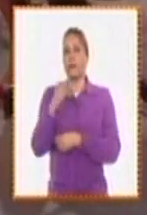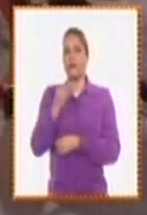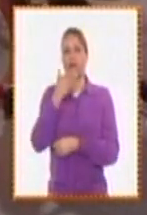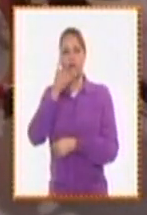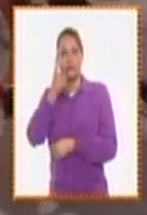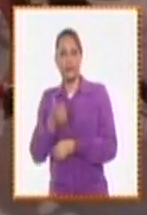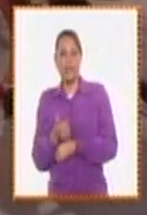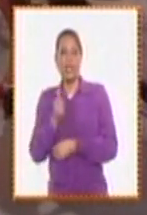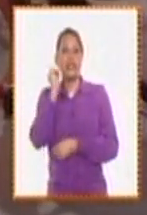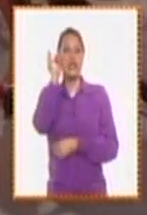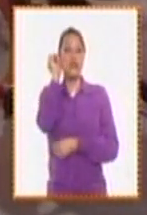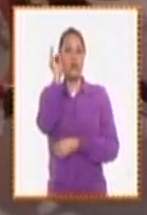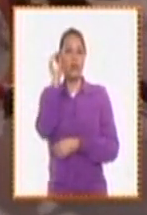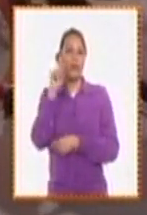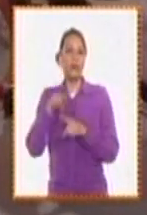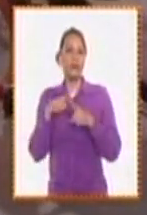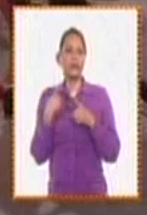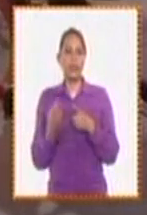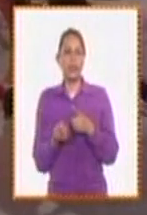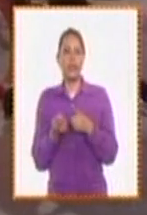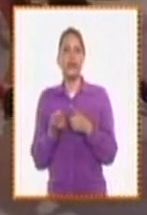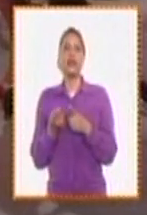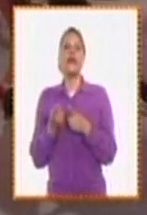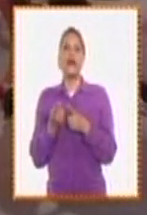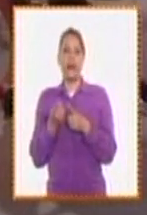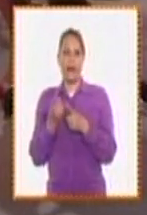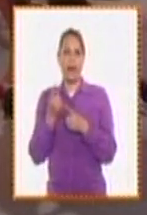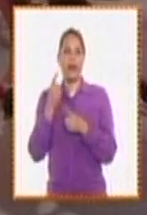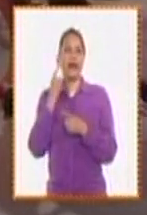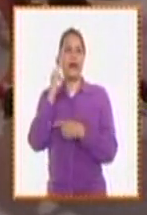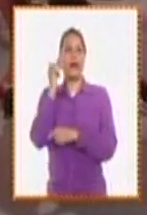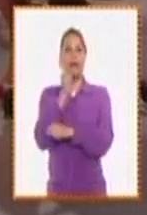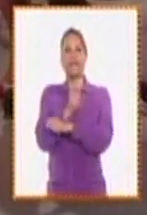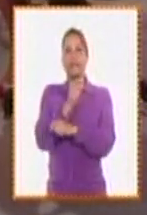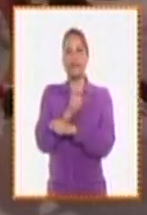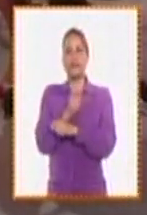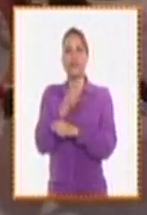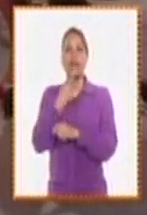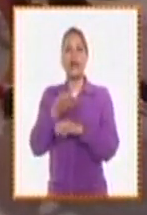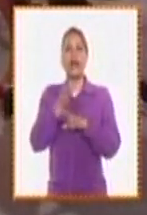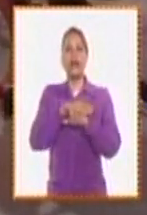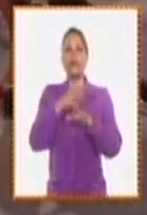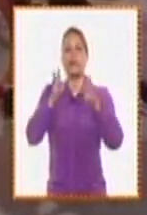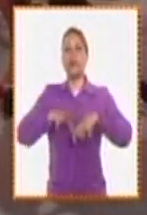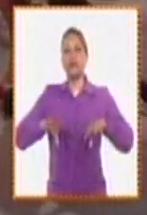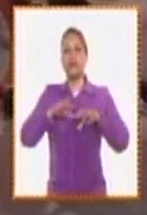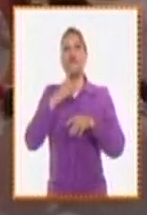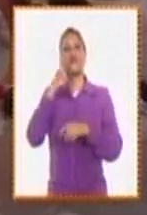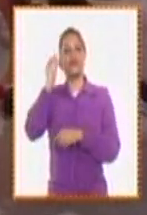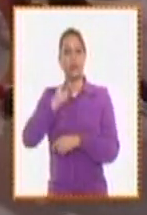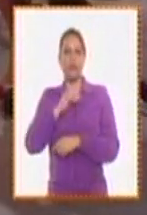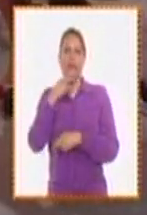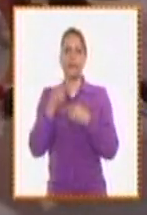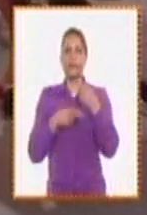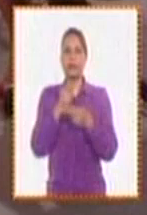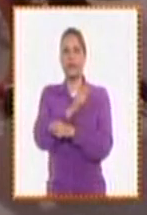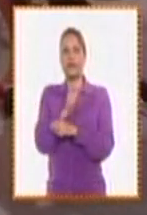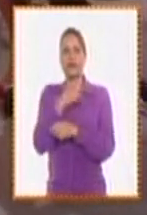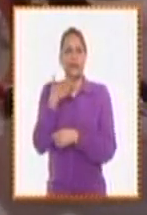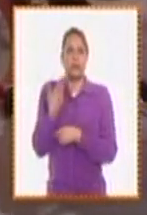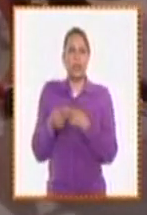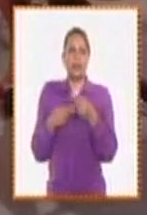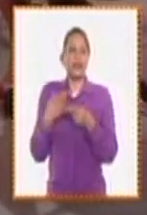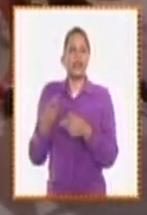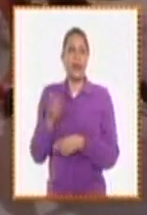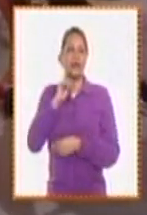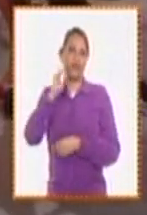la innovación para poder tener la capacidad de anticiparnos fenómenos. Cuando habla de anticiparse, doctor, uno piensa sobre todo